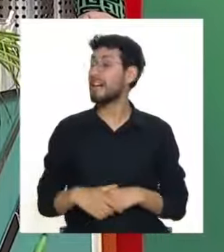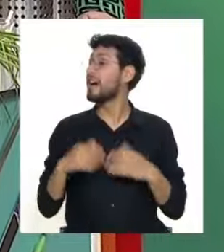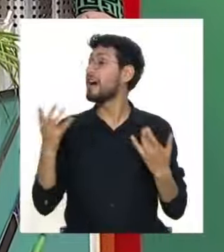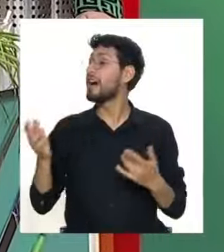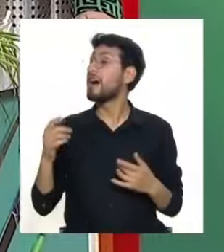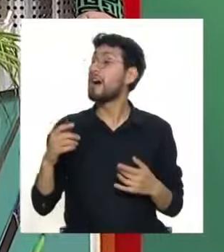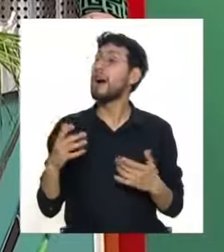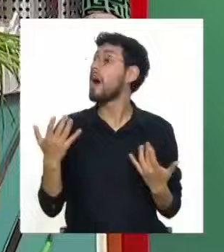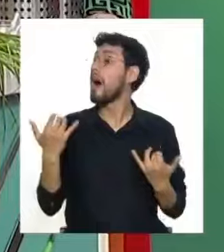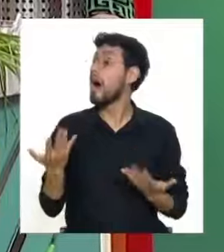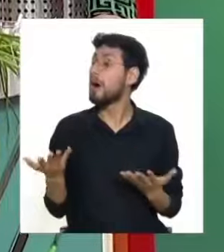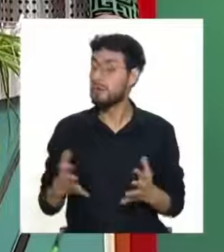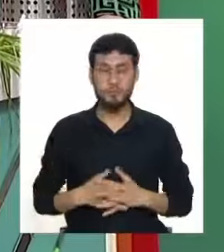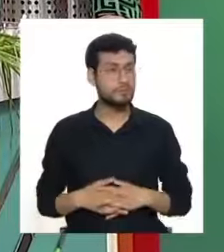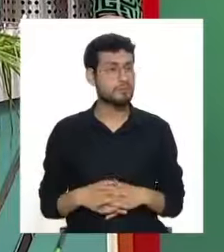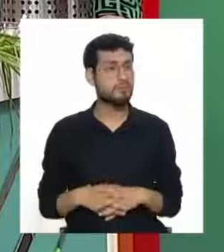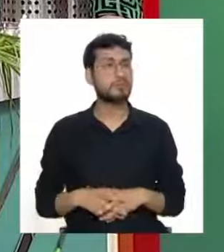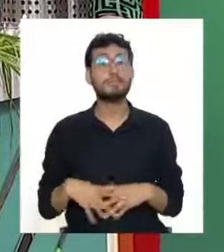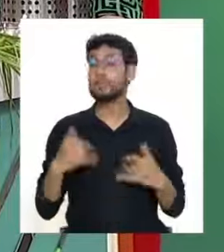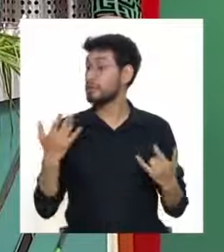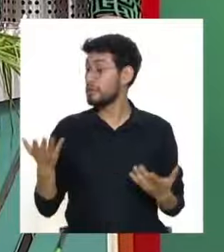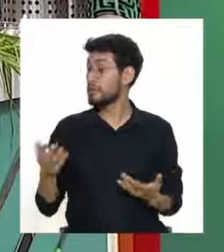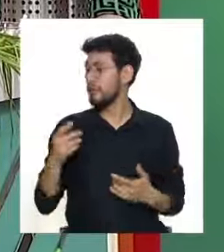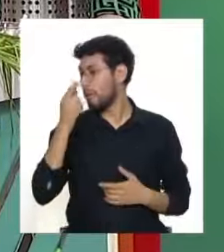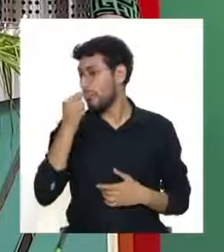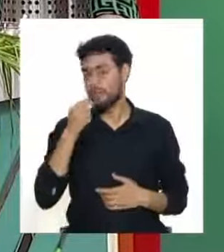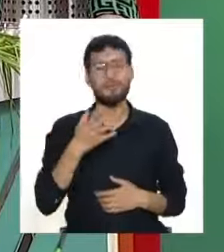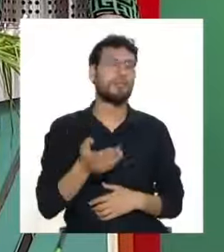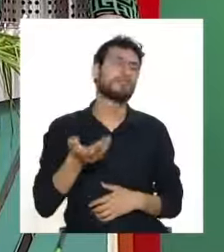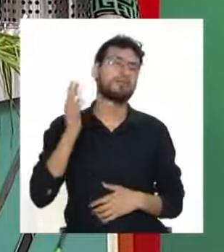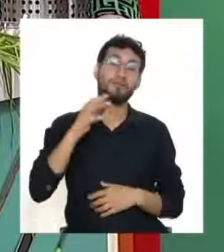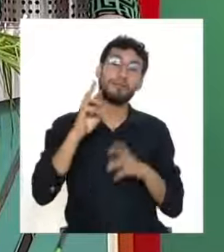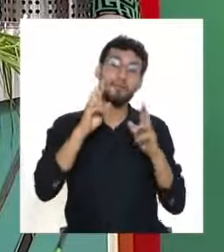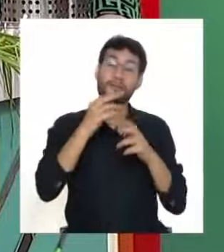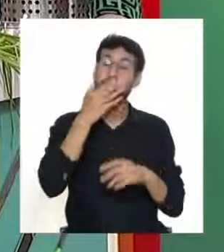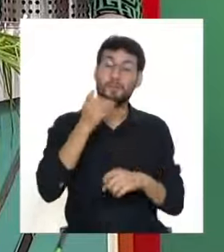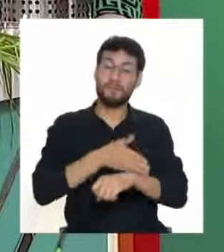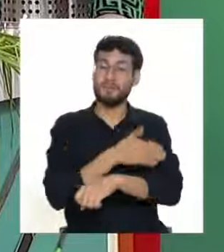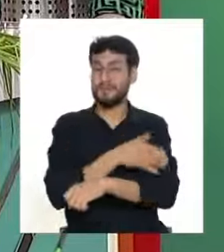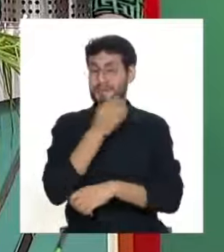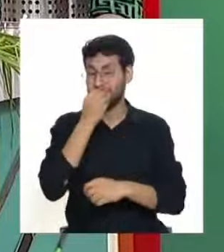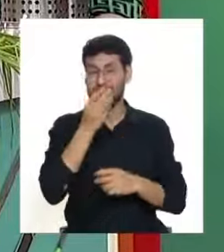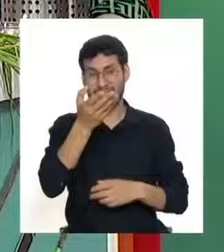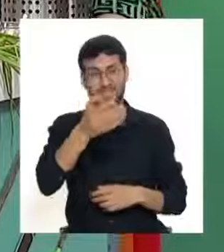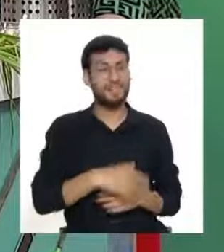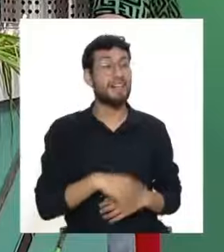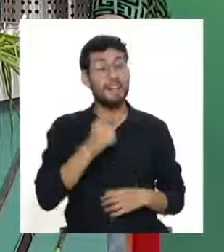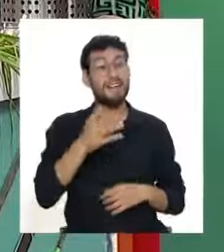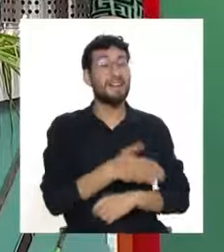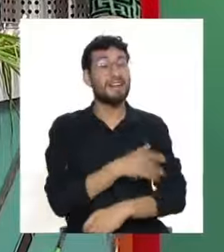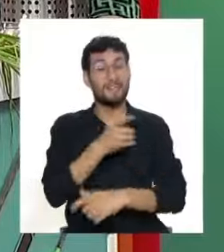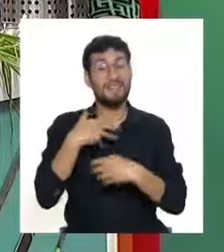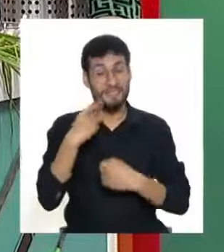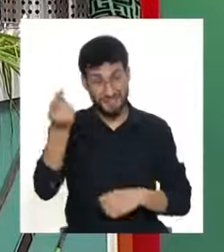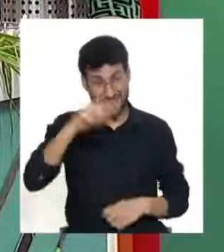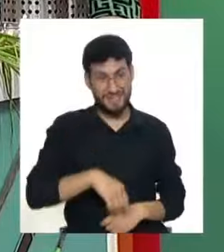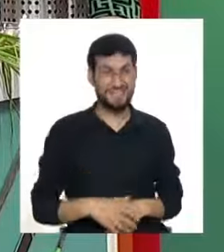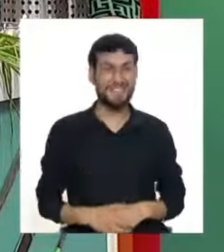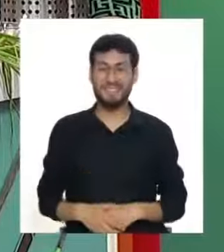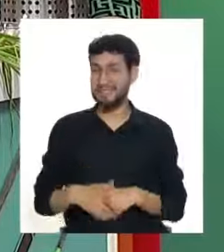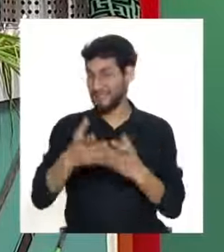y entonces... Está resfriada. ¿Está resfriadita? Un besito, que se mejore pronto. Besito para ti. Cuando te mejores, vienes.